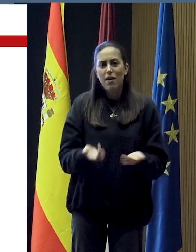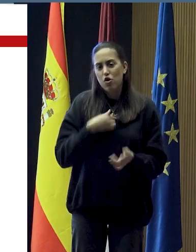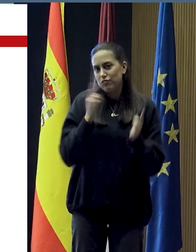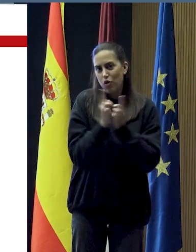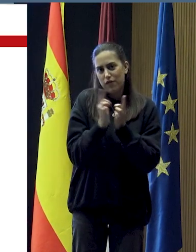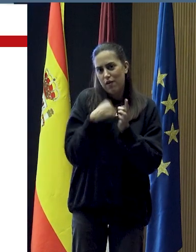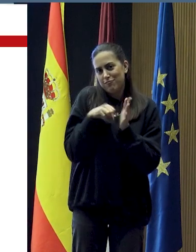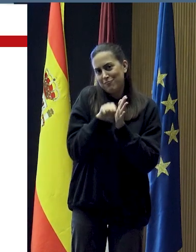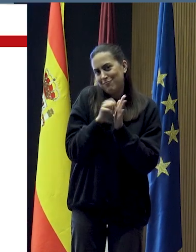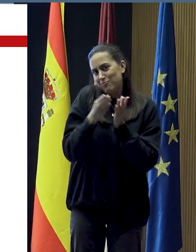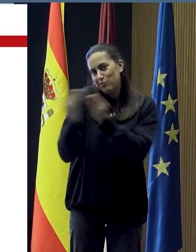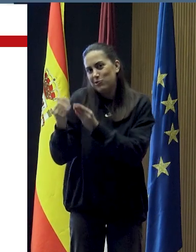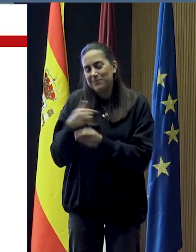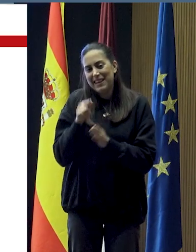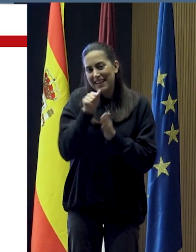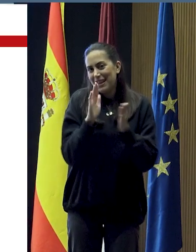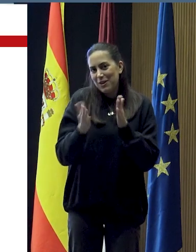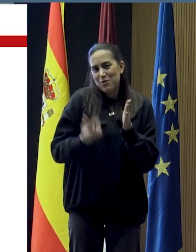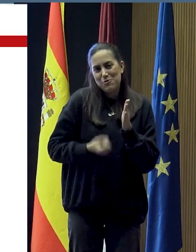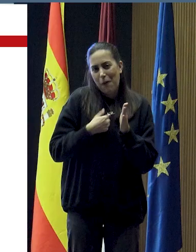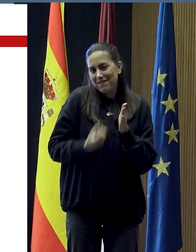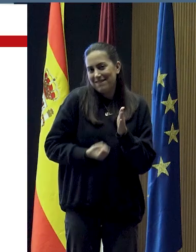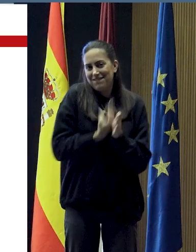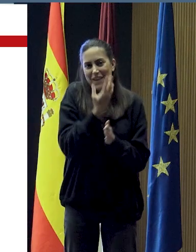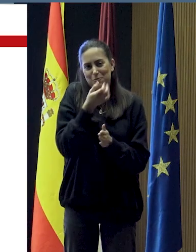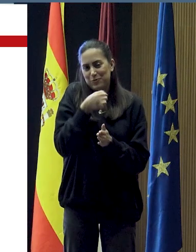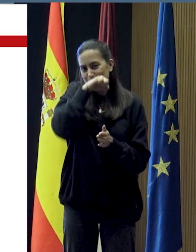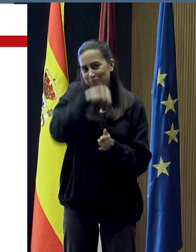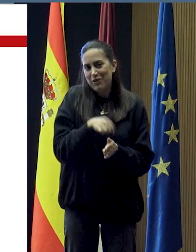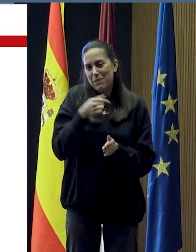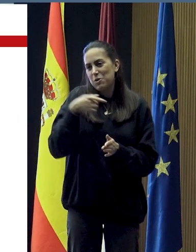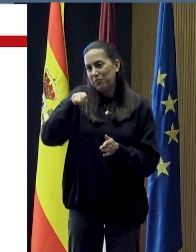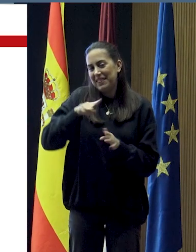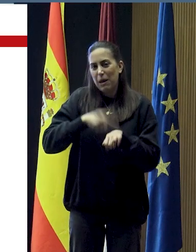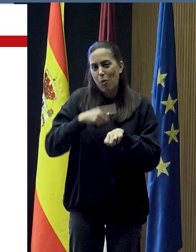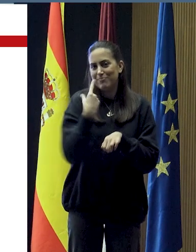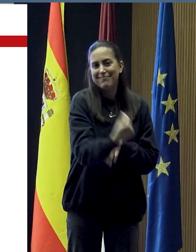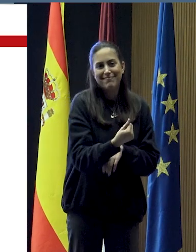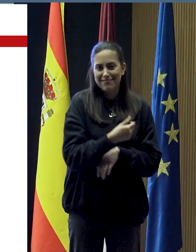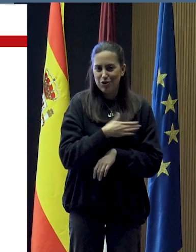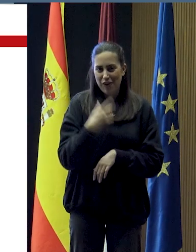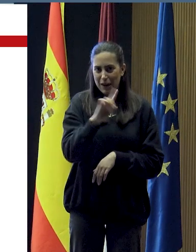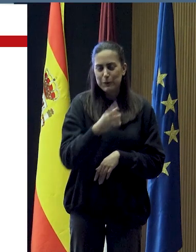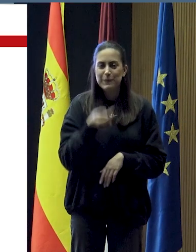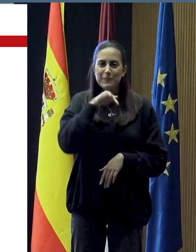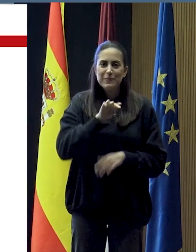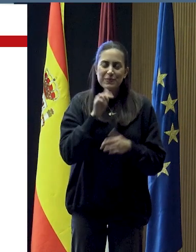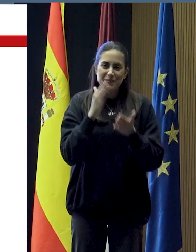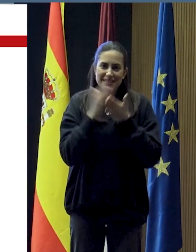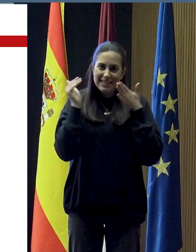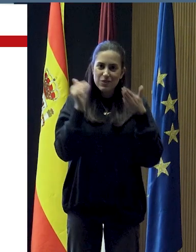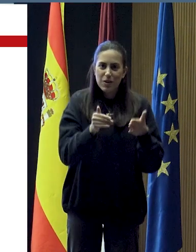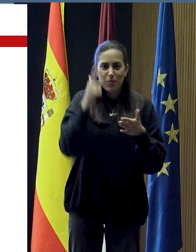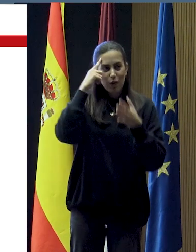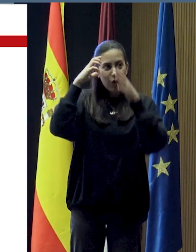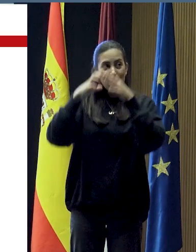mucho porque esta es la parte que más me gusta, pero entiendo que tampoco quiero deteneros mucho tiempo. Nosotros estudiamos esa zona cerebral